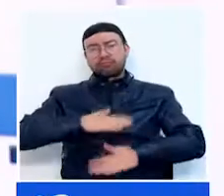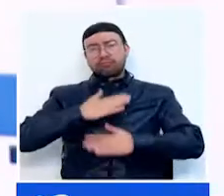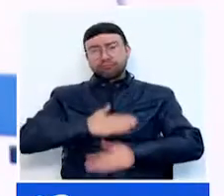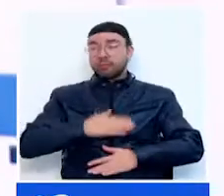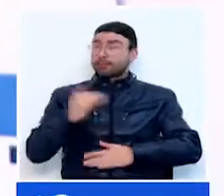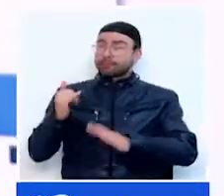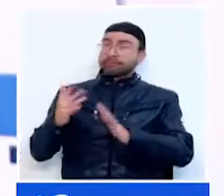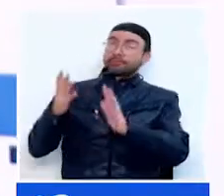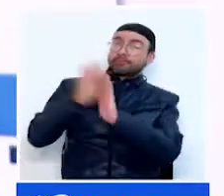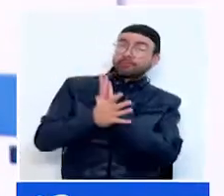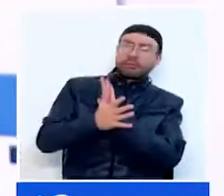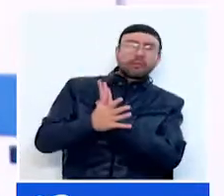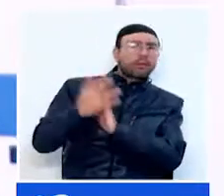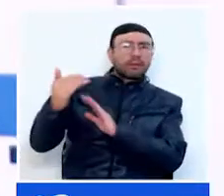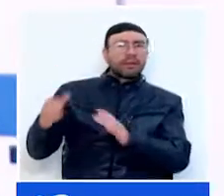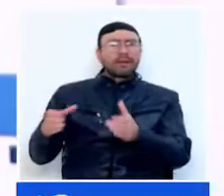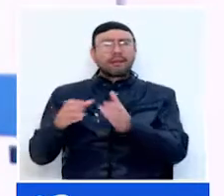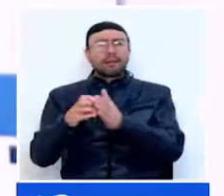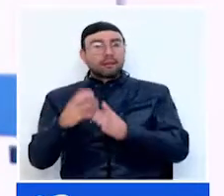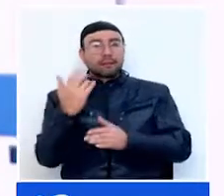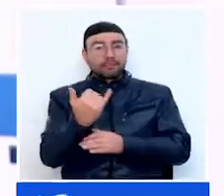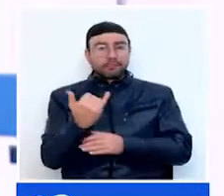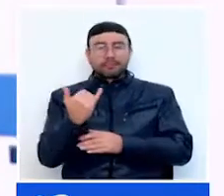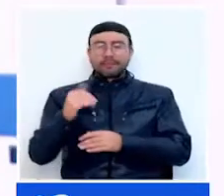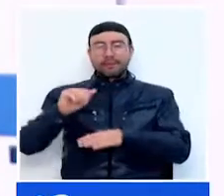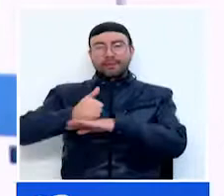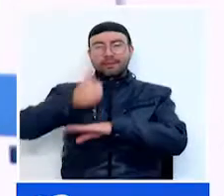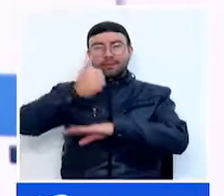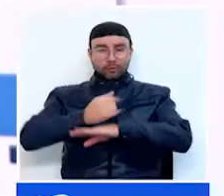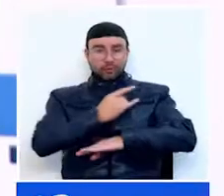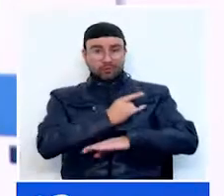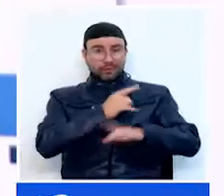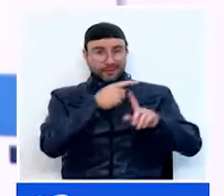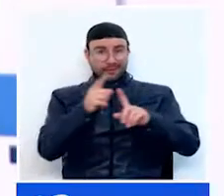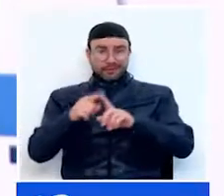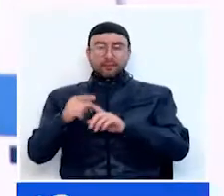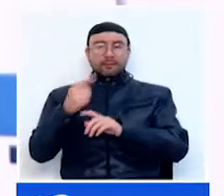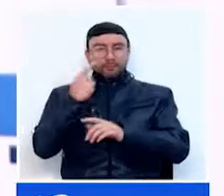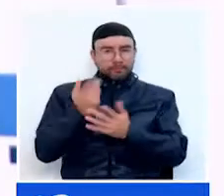mensaje que han enviado desde la Academia Manizaleña los rectores de las universidades.